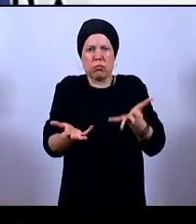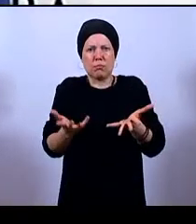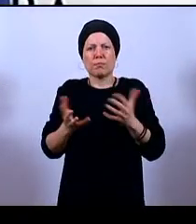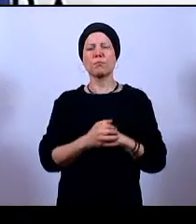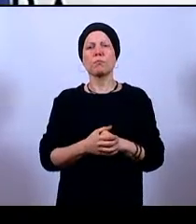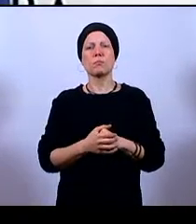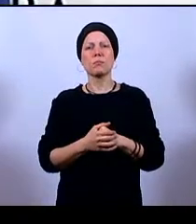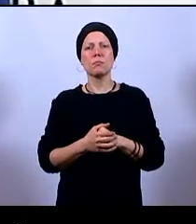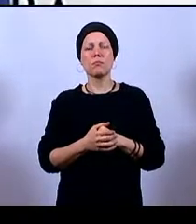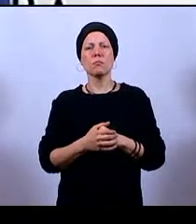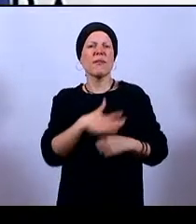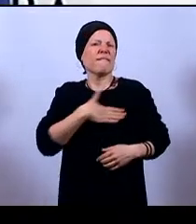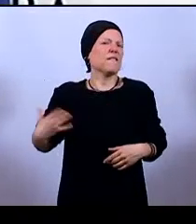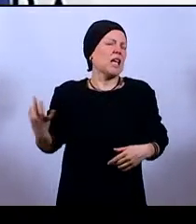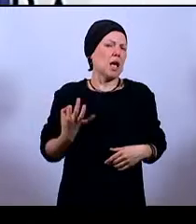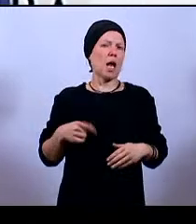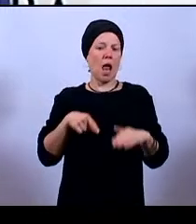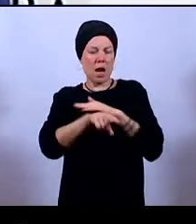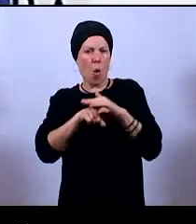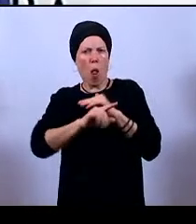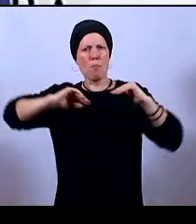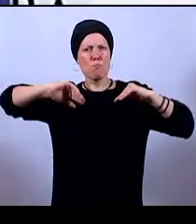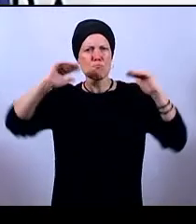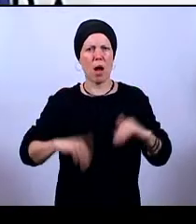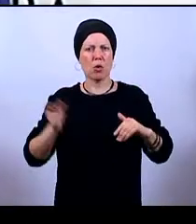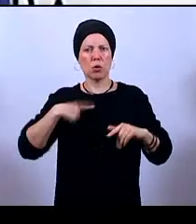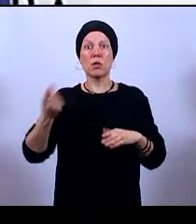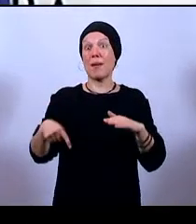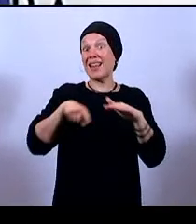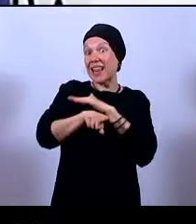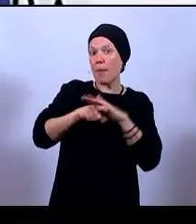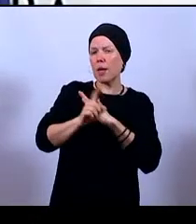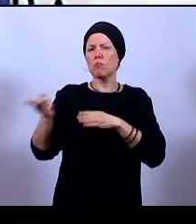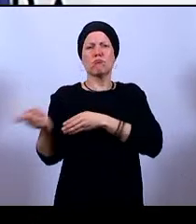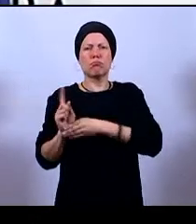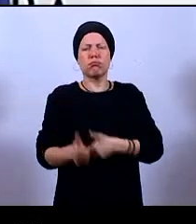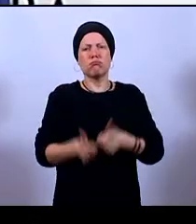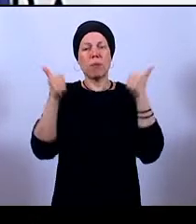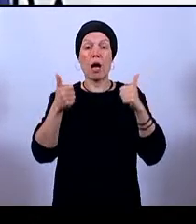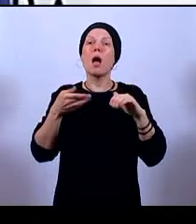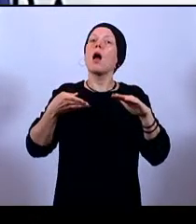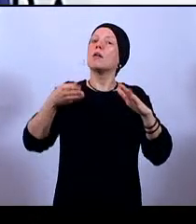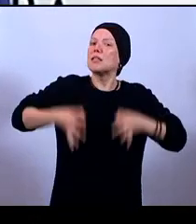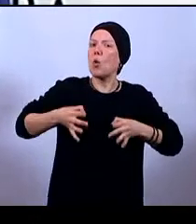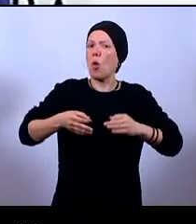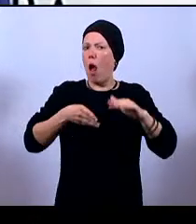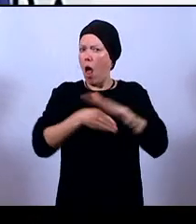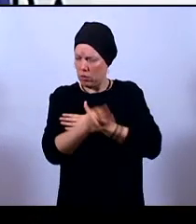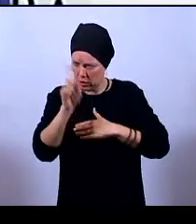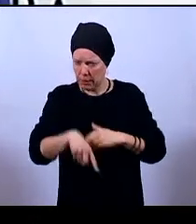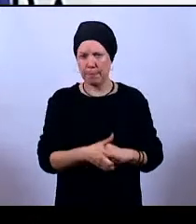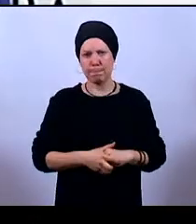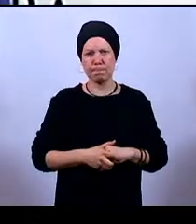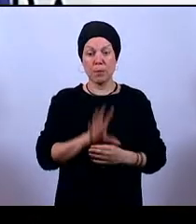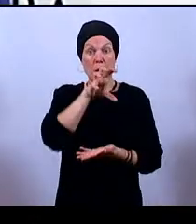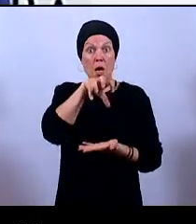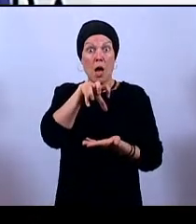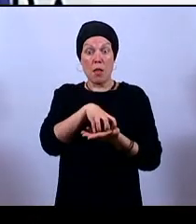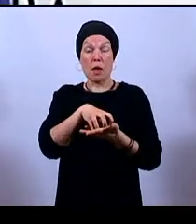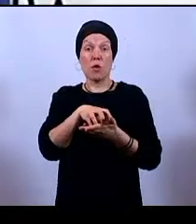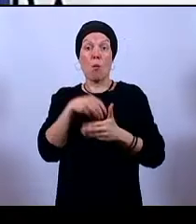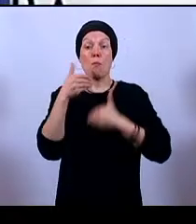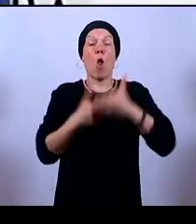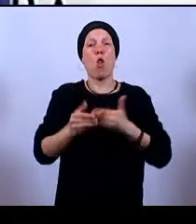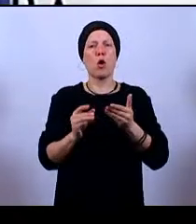reducir burocracia y lograr que los trámites sean más ágiles, seguros y accesibles. Estos centros de procesos de